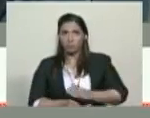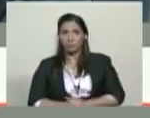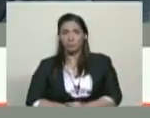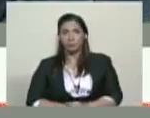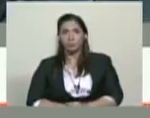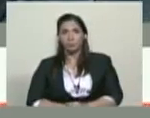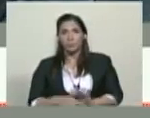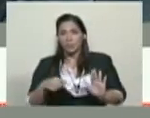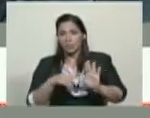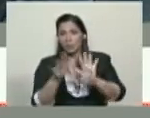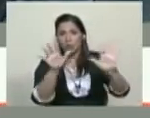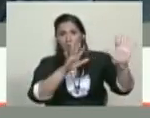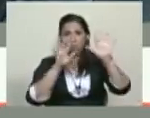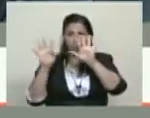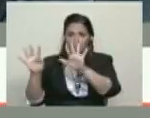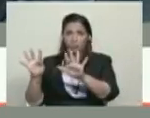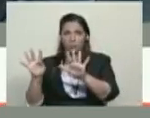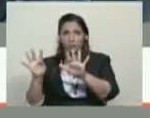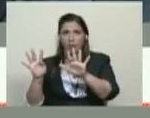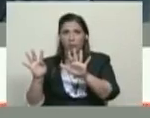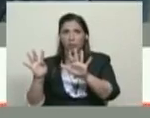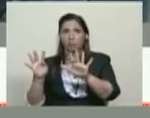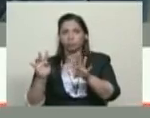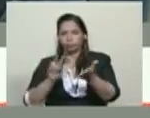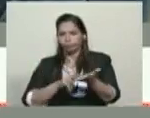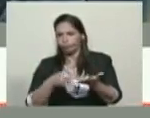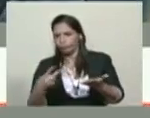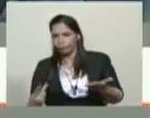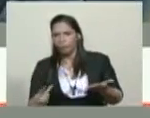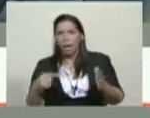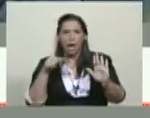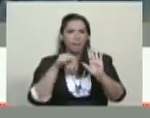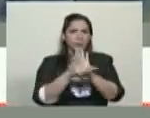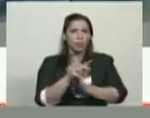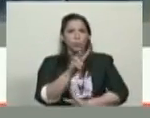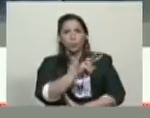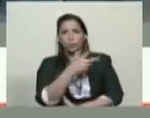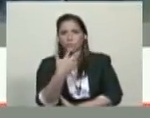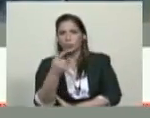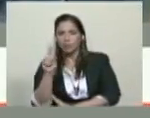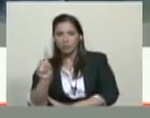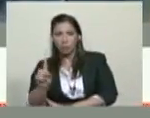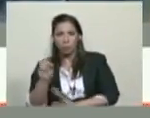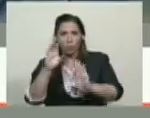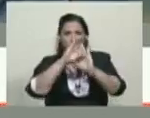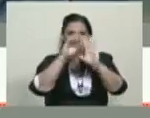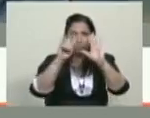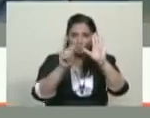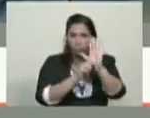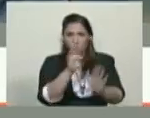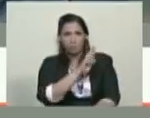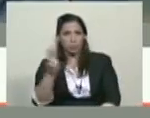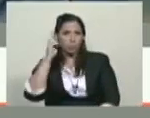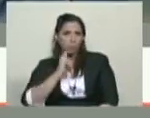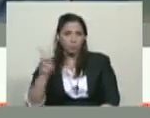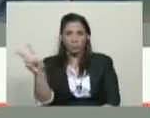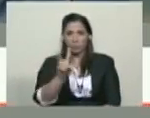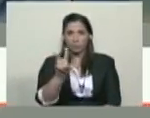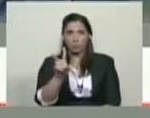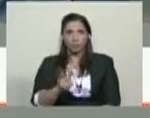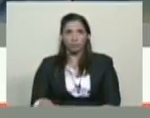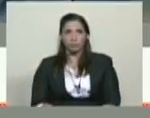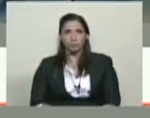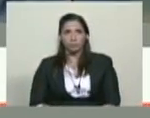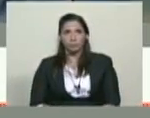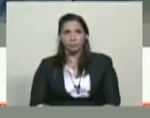001-1 interpretó el artículo 231 de la Constitución de la República bolivariana de Venezuela